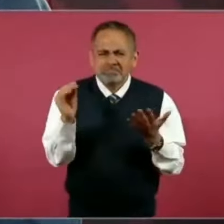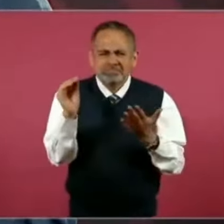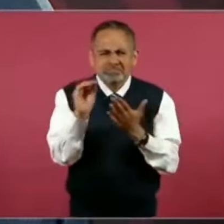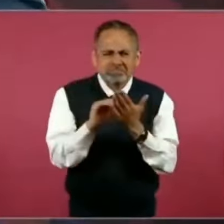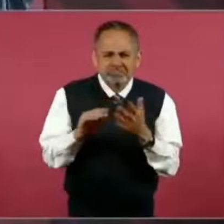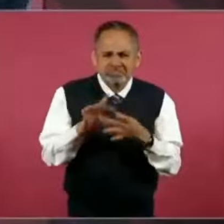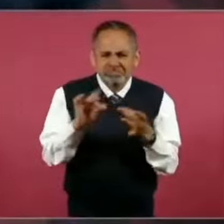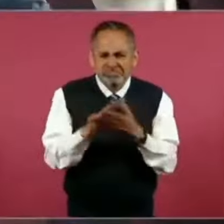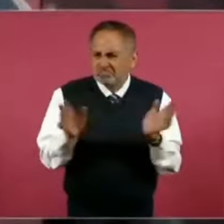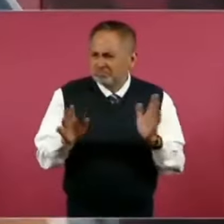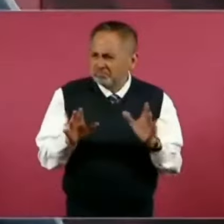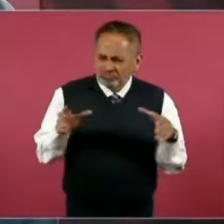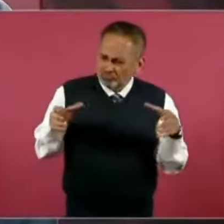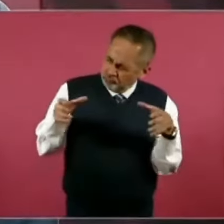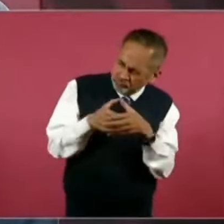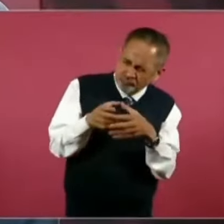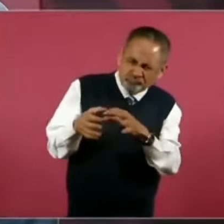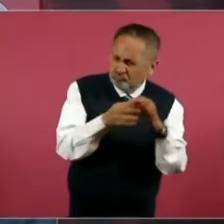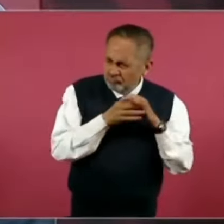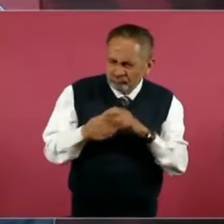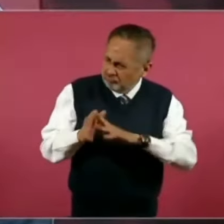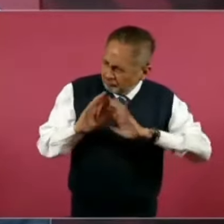se afecta la unidad del pueblo?